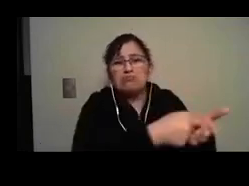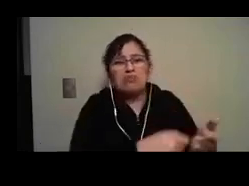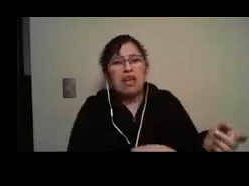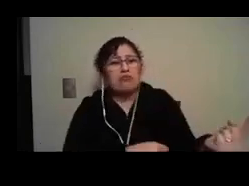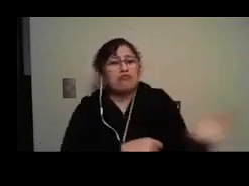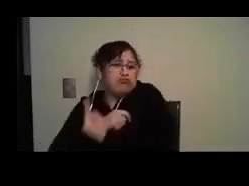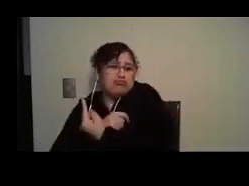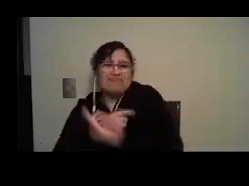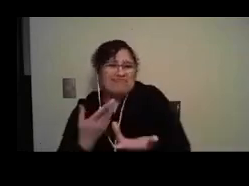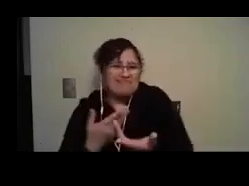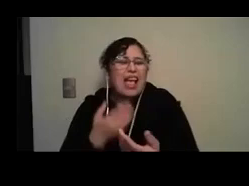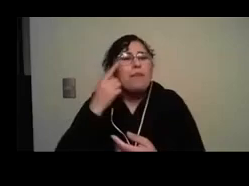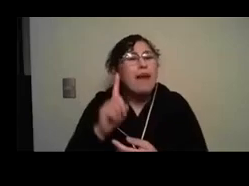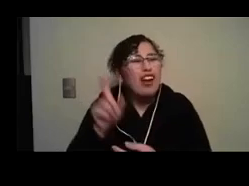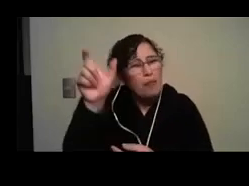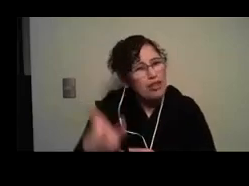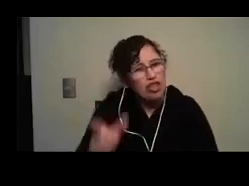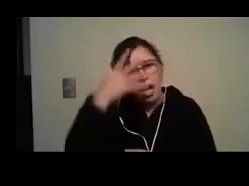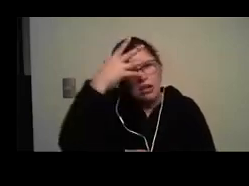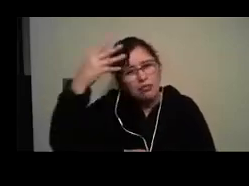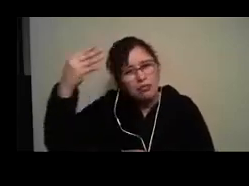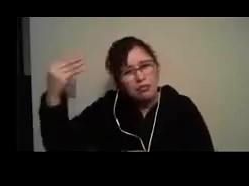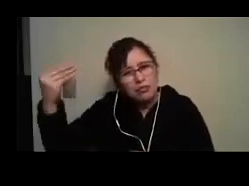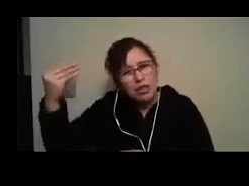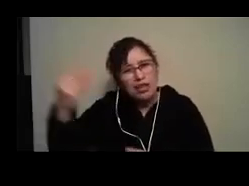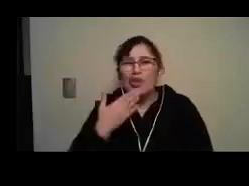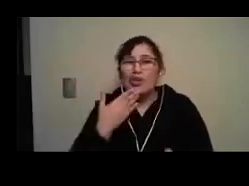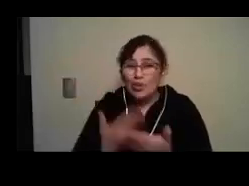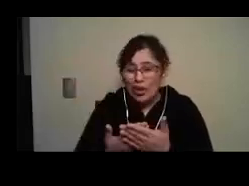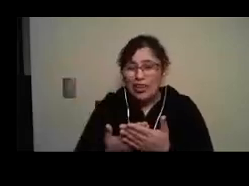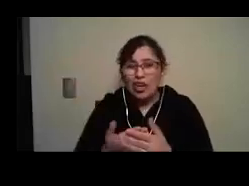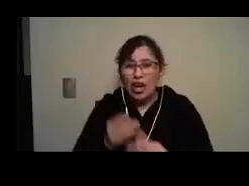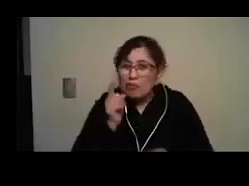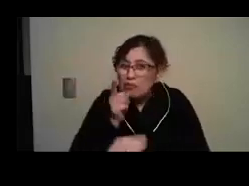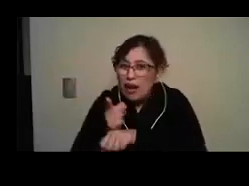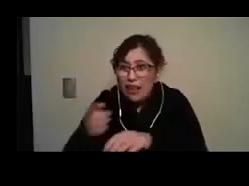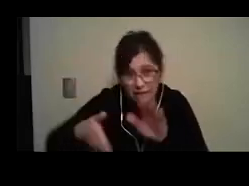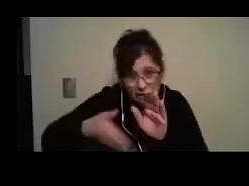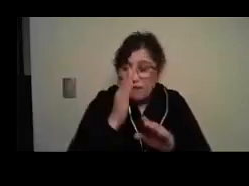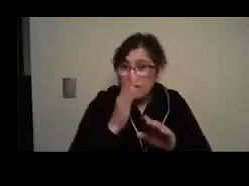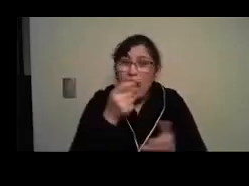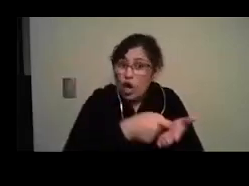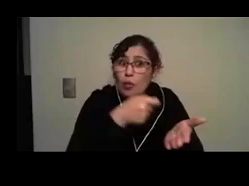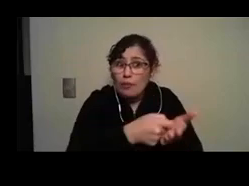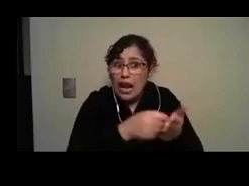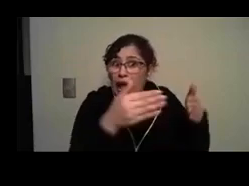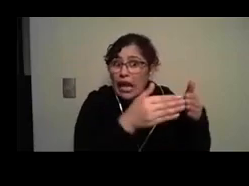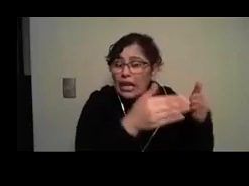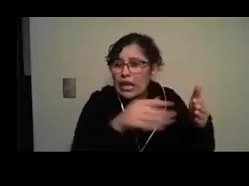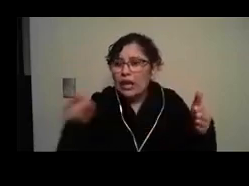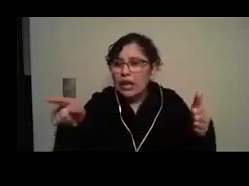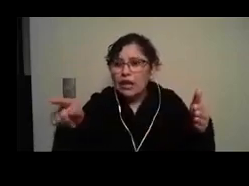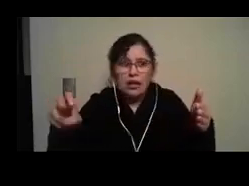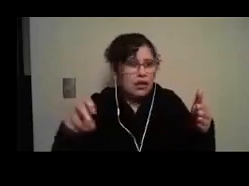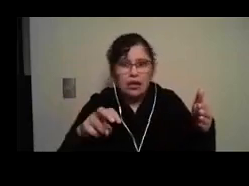deterioro cognitivo, esos recuerdos se comienzan a perder, ¿ya? Y significa que esa actividad que uno hace de manera